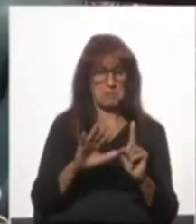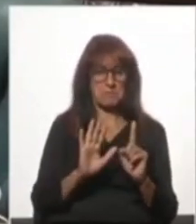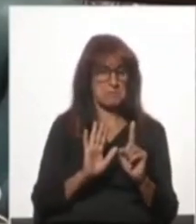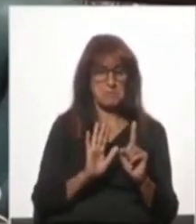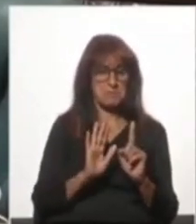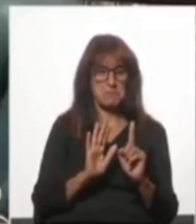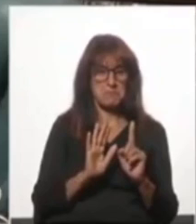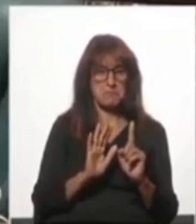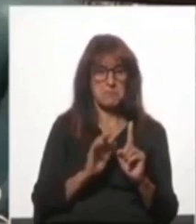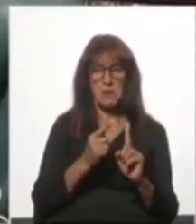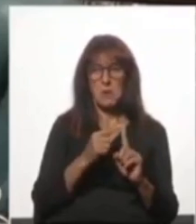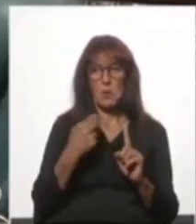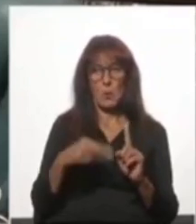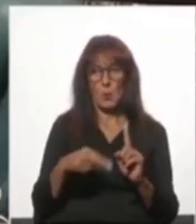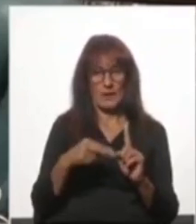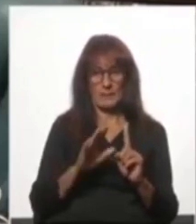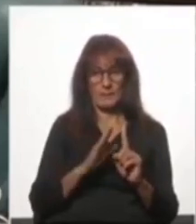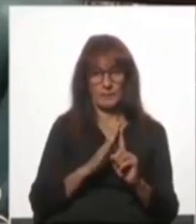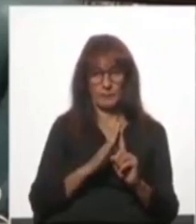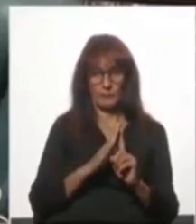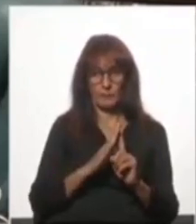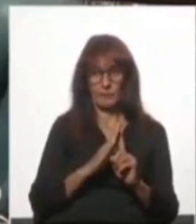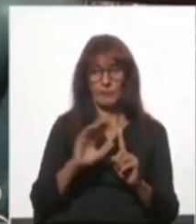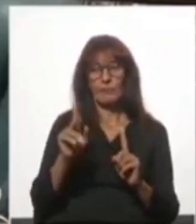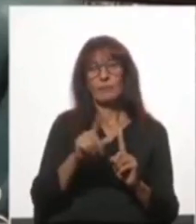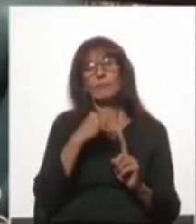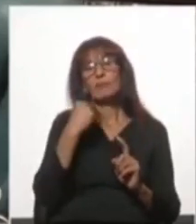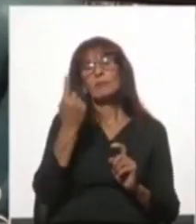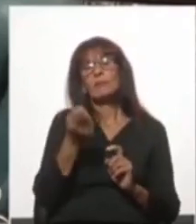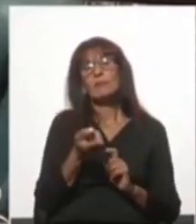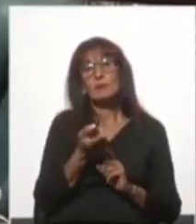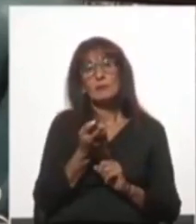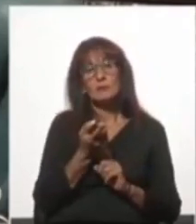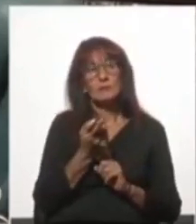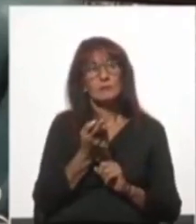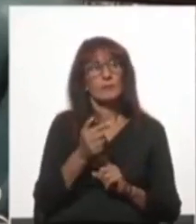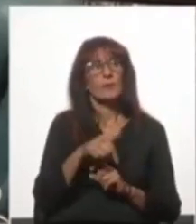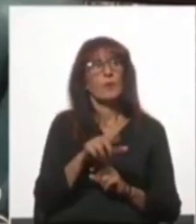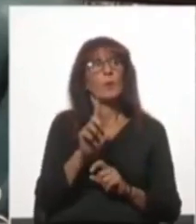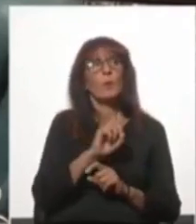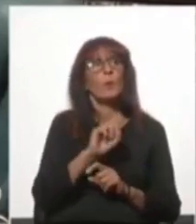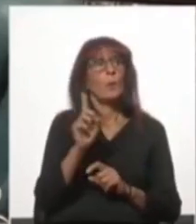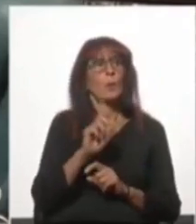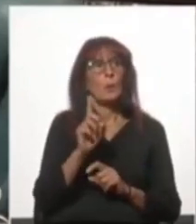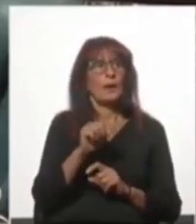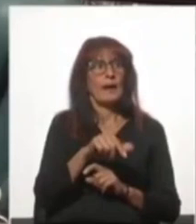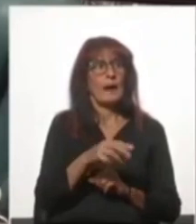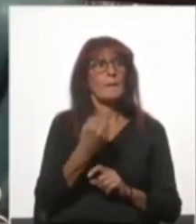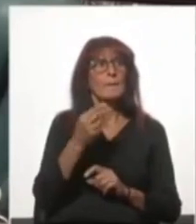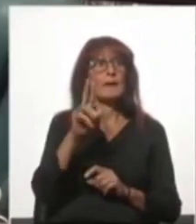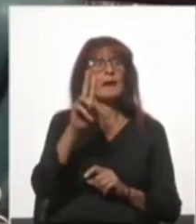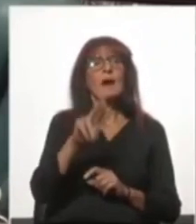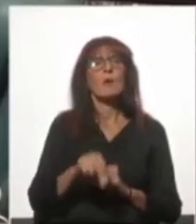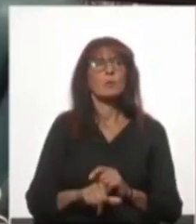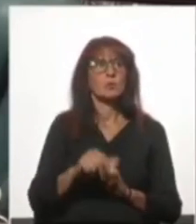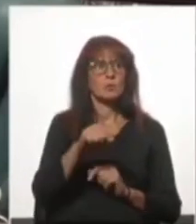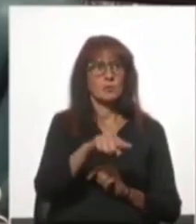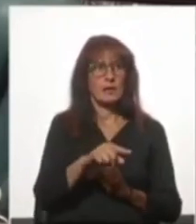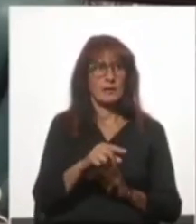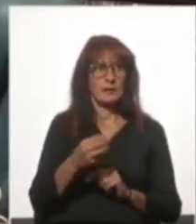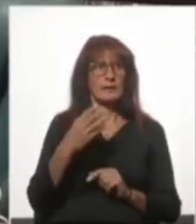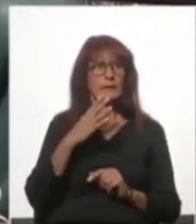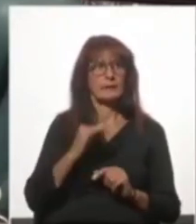Ese artículo nunca se usó. Y entre otras cosas, no era previsible que se usara porque había consistencia entre